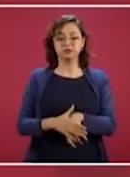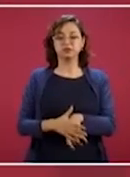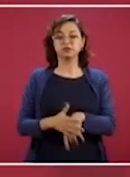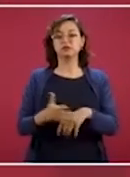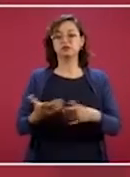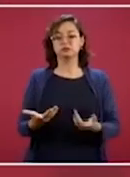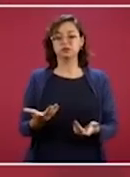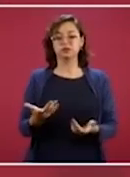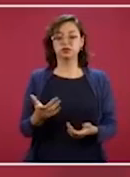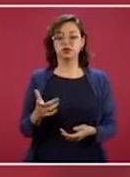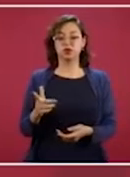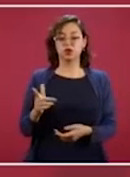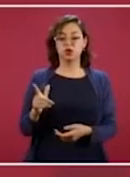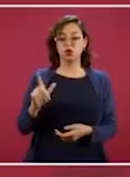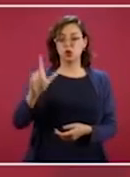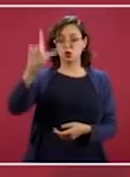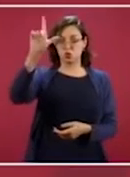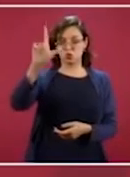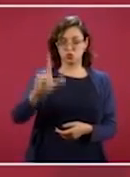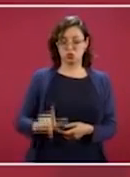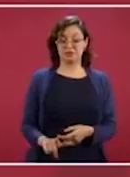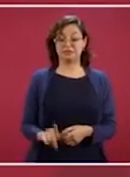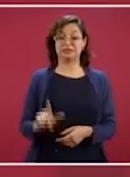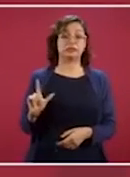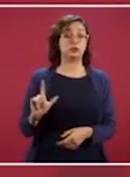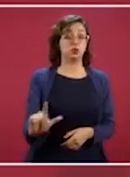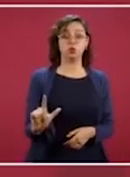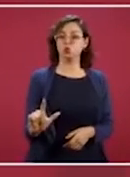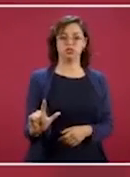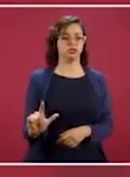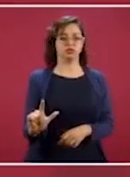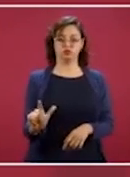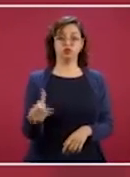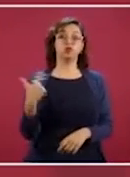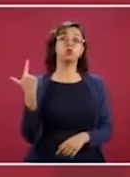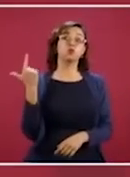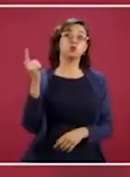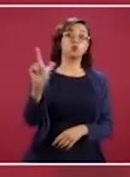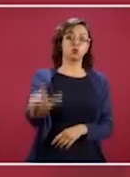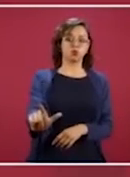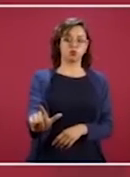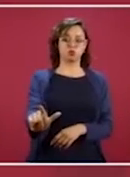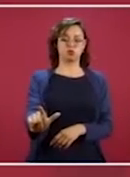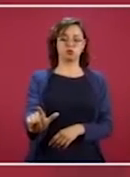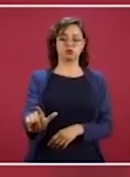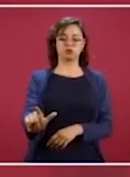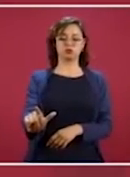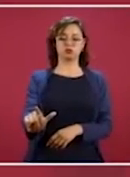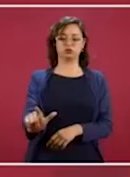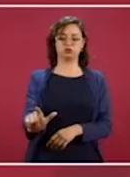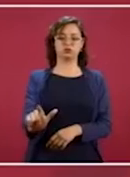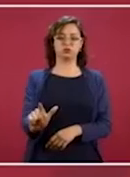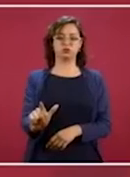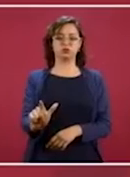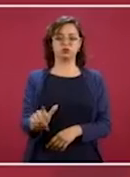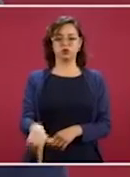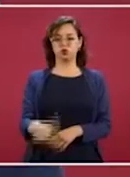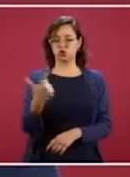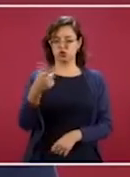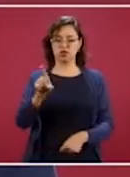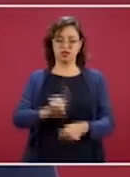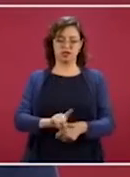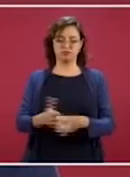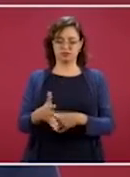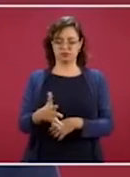no este lunes, porque ya estamos, el otro lunes, dentro de 12 días